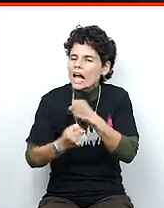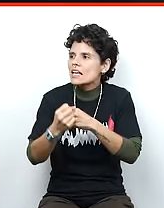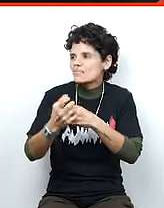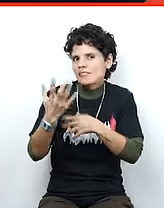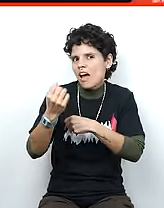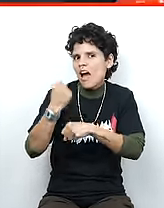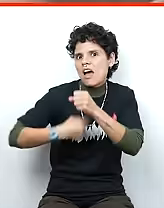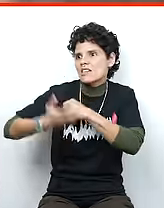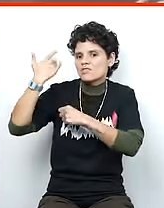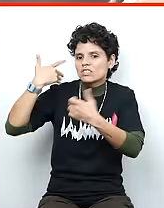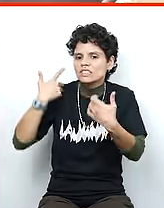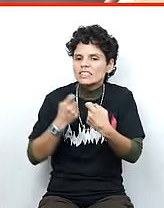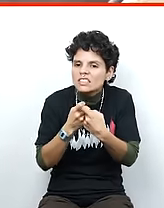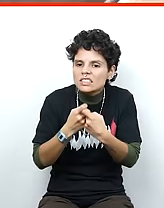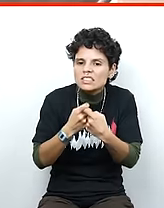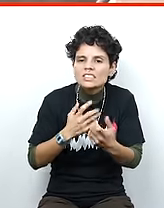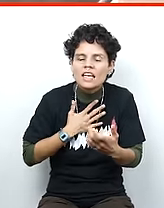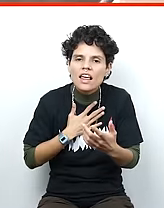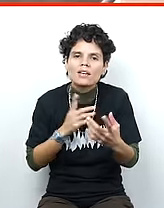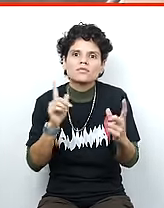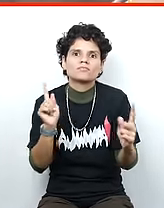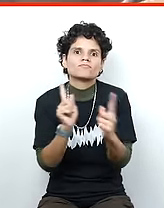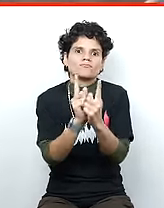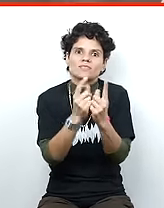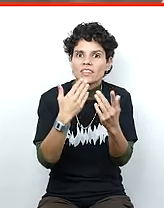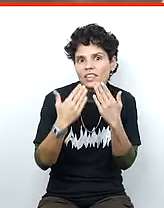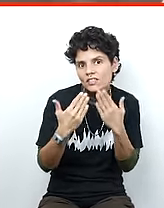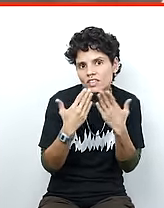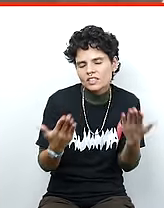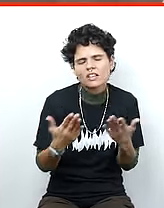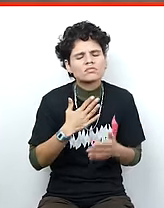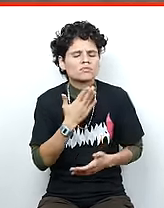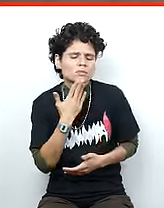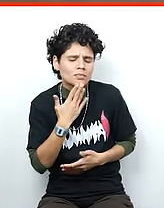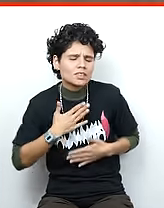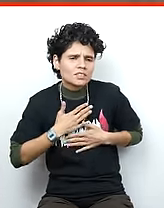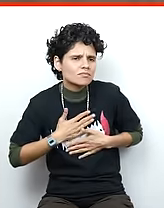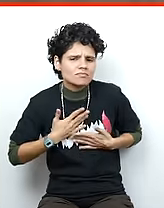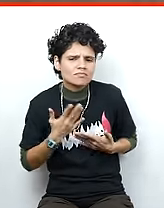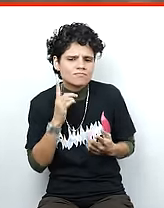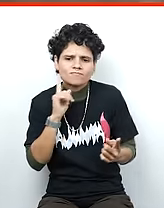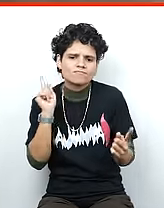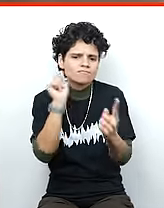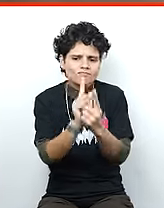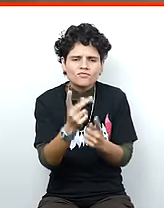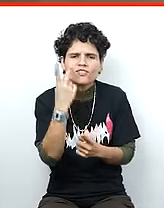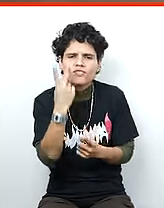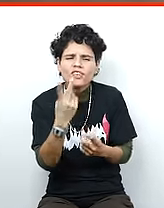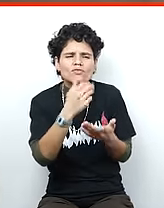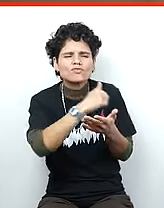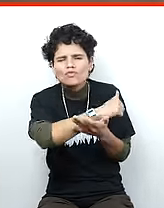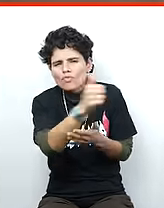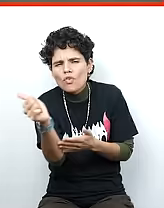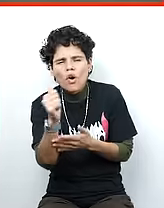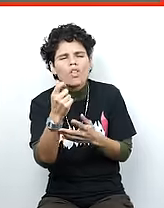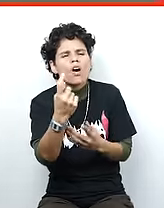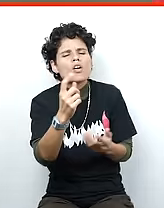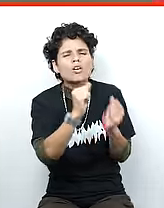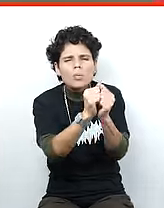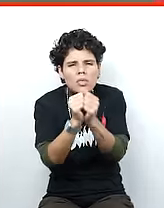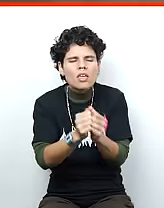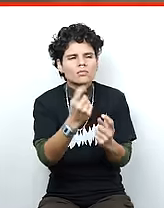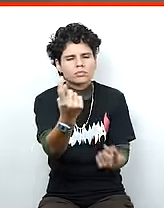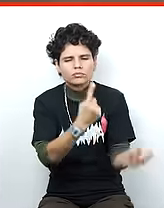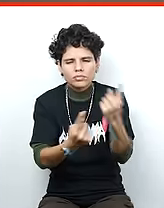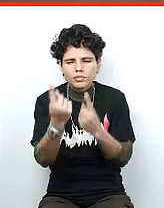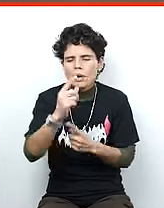muchos años, po. Sí, yo, sí, sí. Yo. Hace rato que igual quería venir, sí, para mí igual era bacán ver a todos mis colegas así de la música venir para acá. El